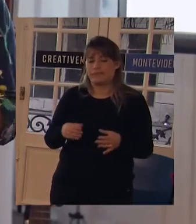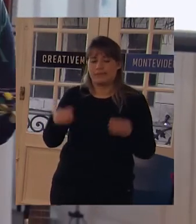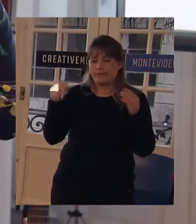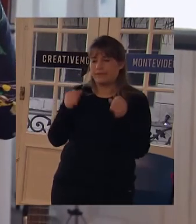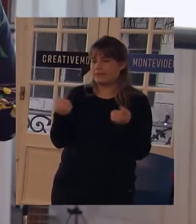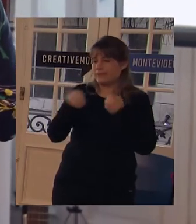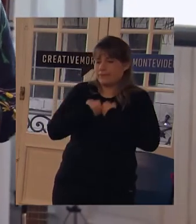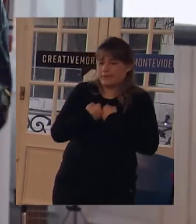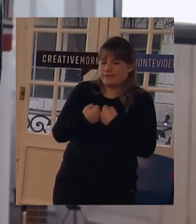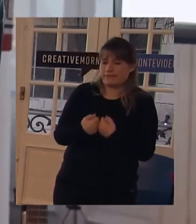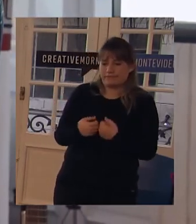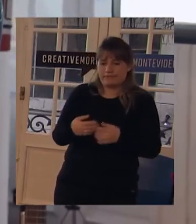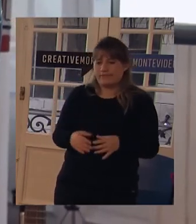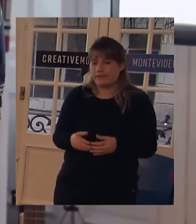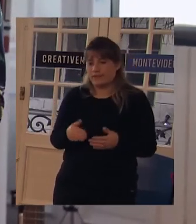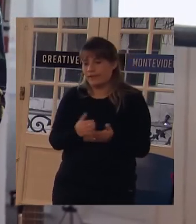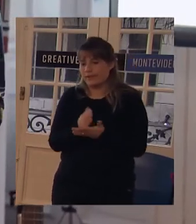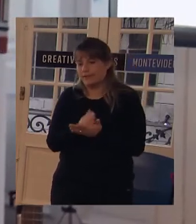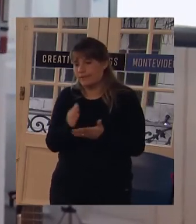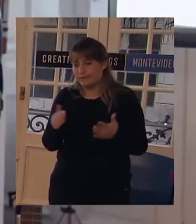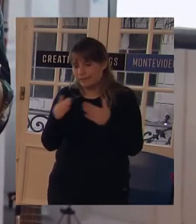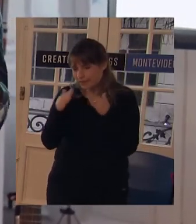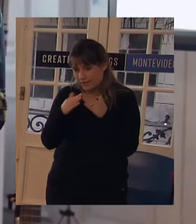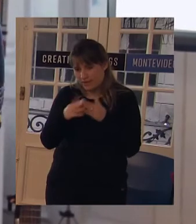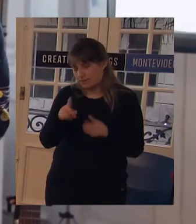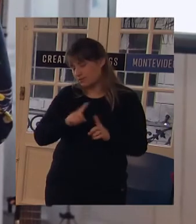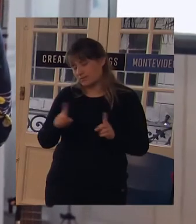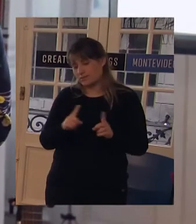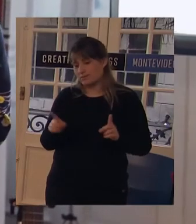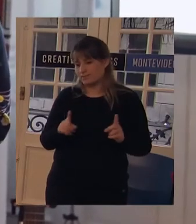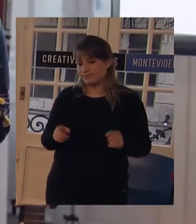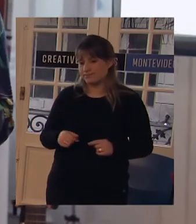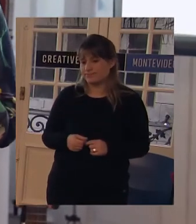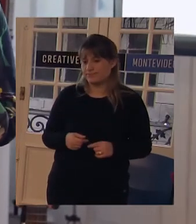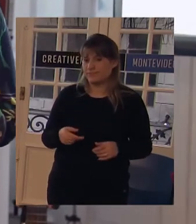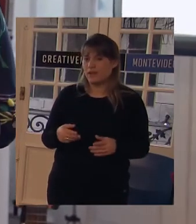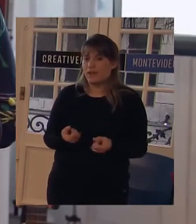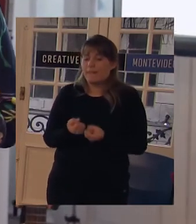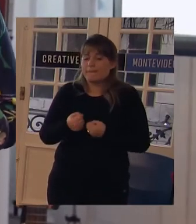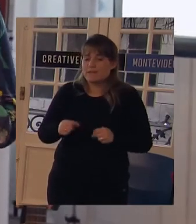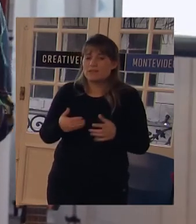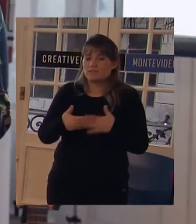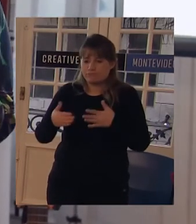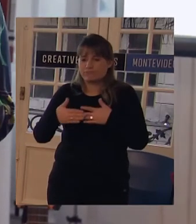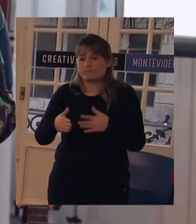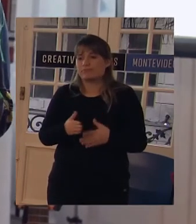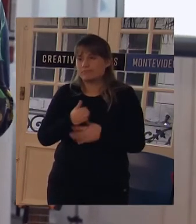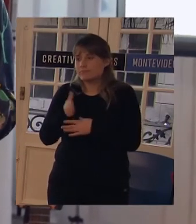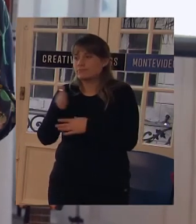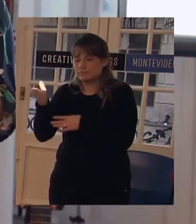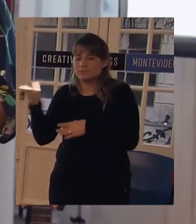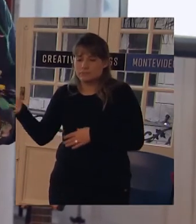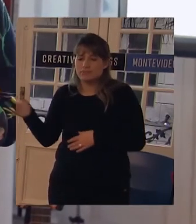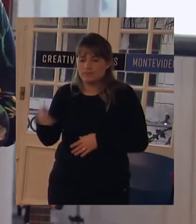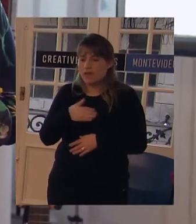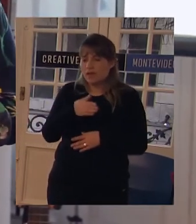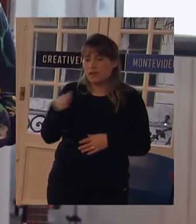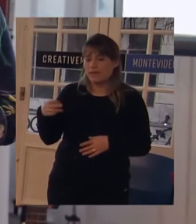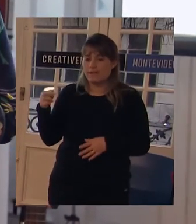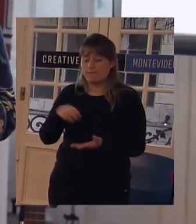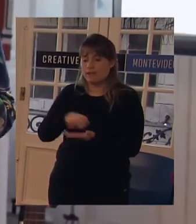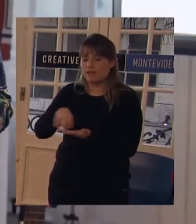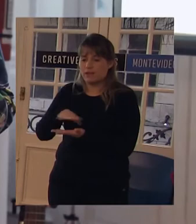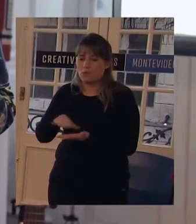Empecé a ir a Sinergia, esa fue un gol, conocí un montón de gente hermosa, y además empecé a interactuar y a